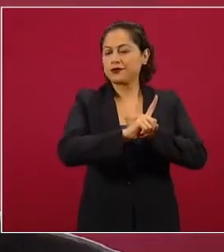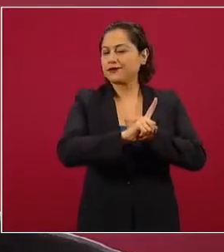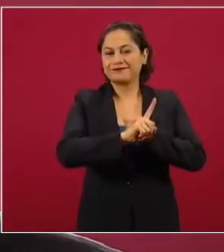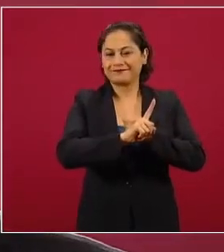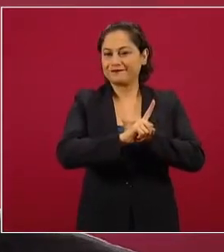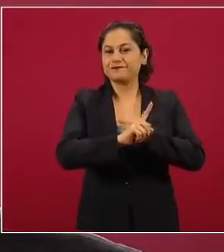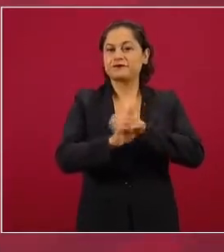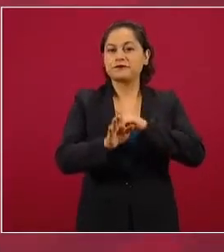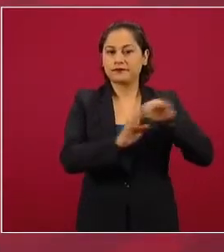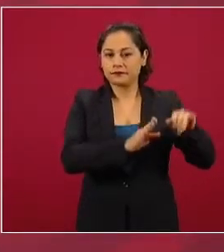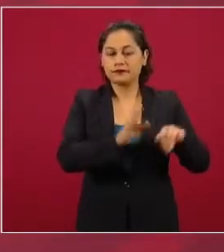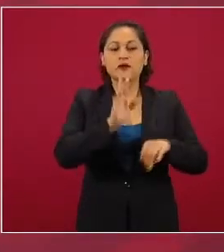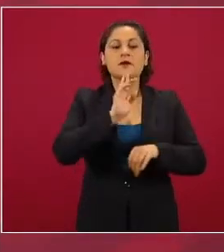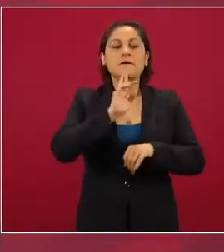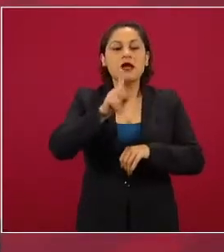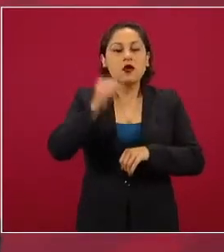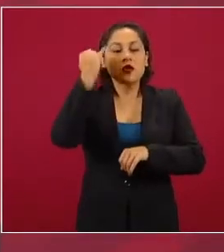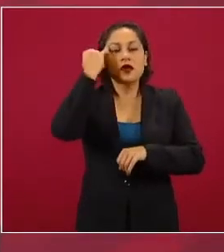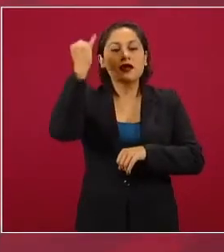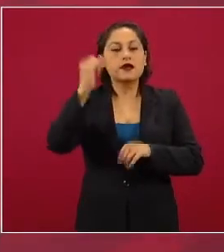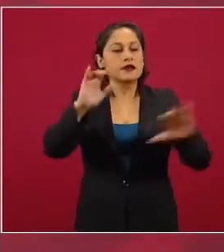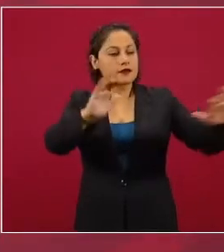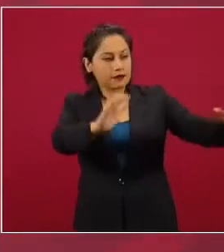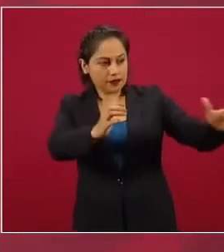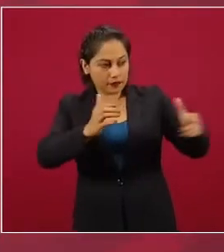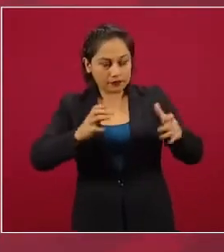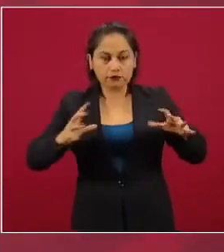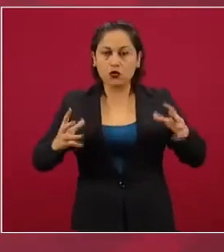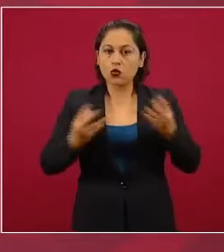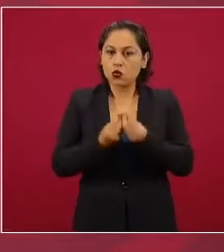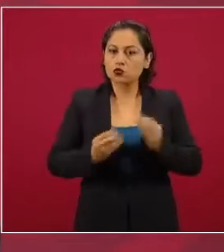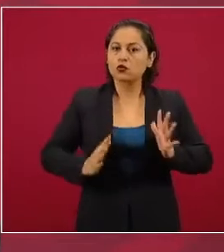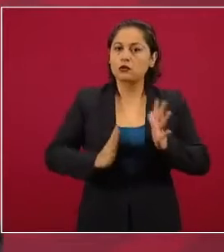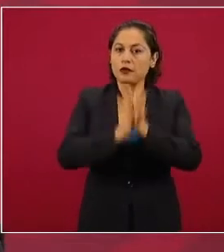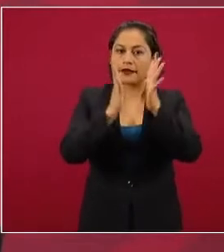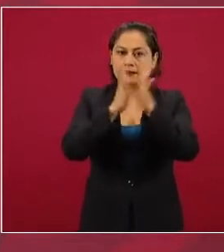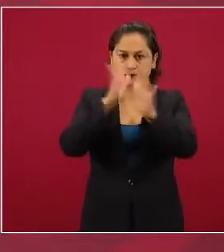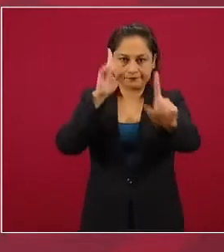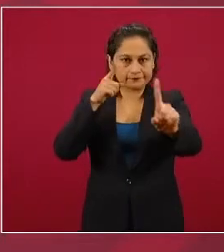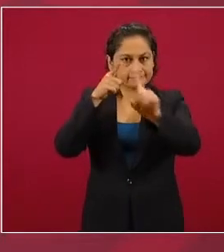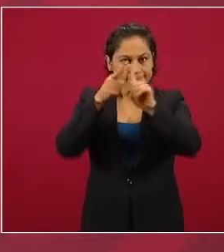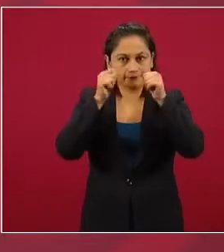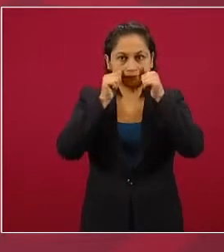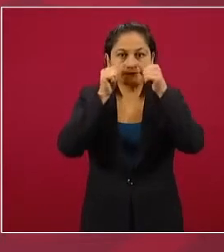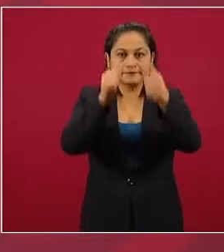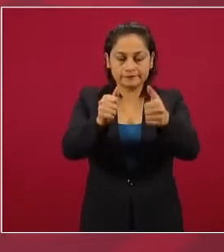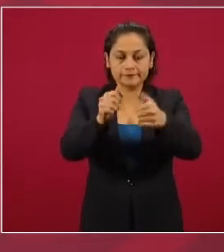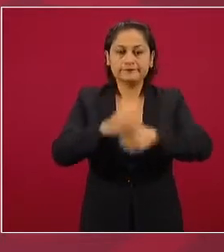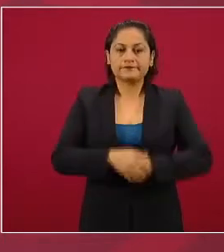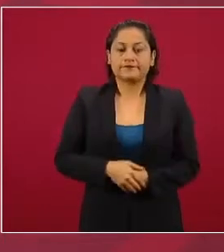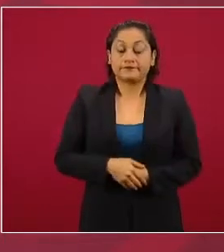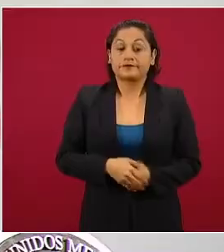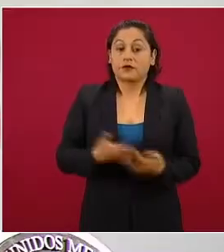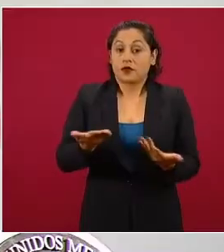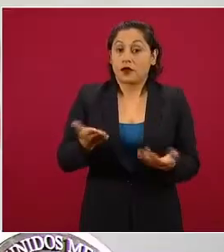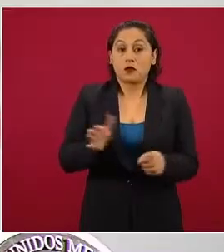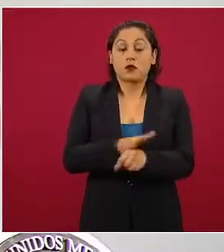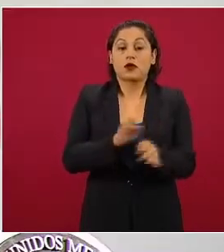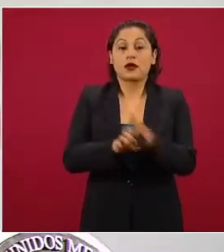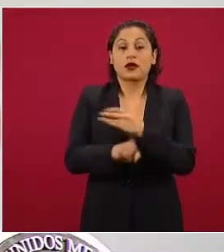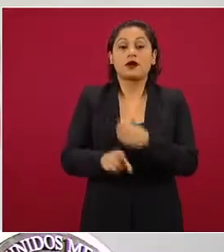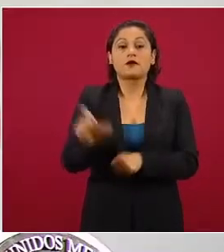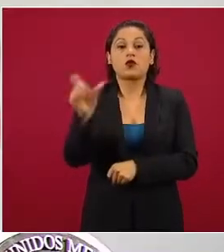solución. Cuando se opta por la coerción, el gobierno en cierta manera se distancia de